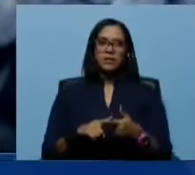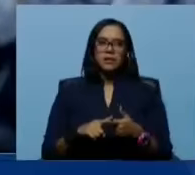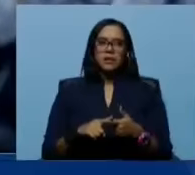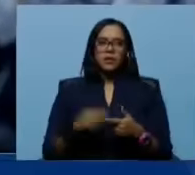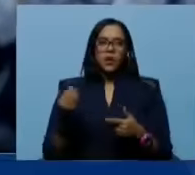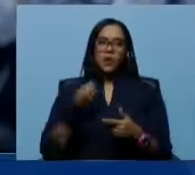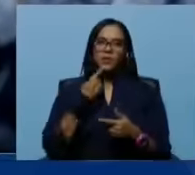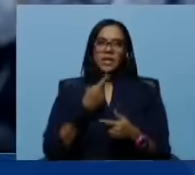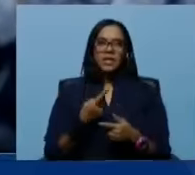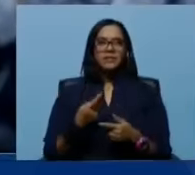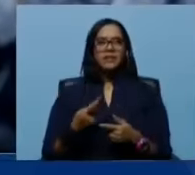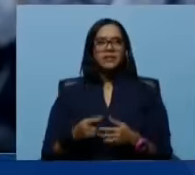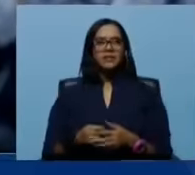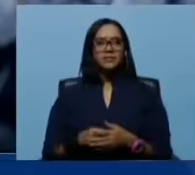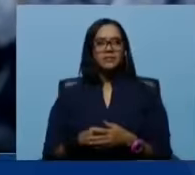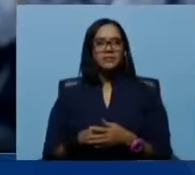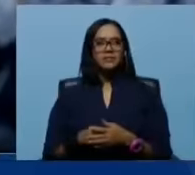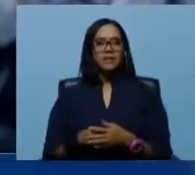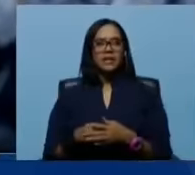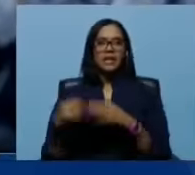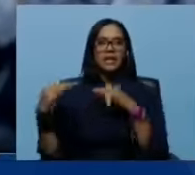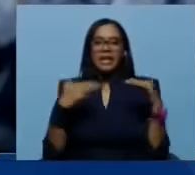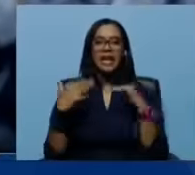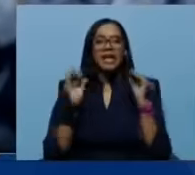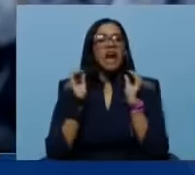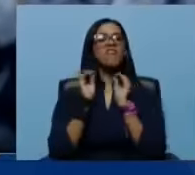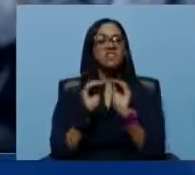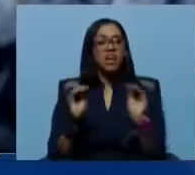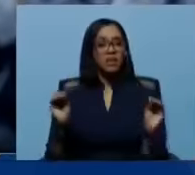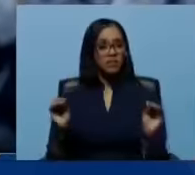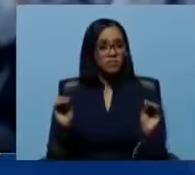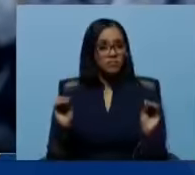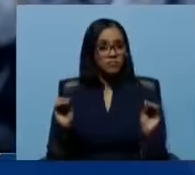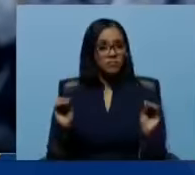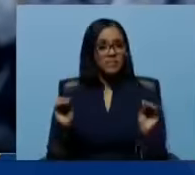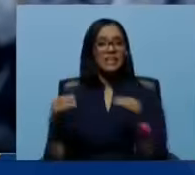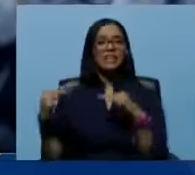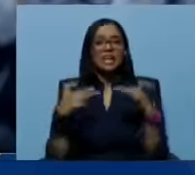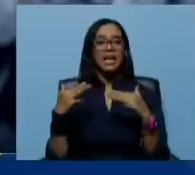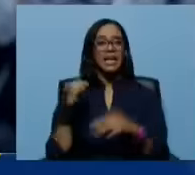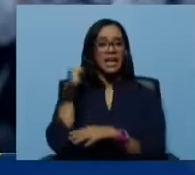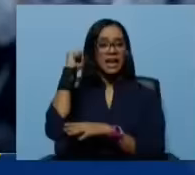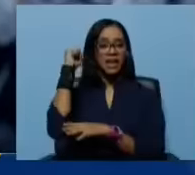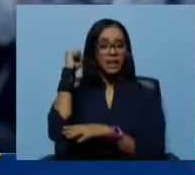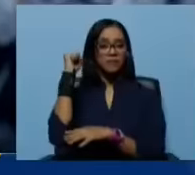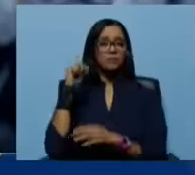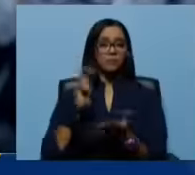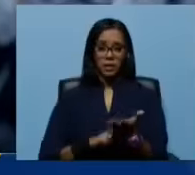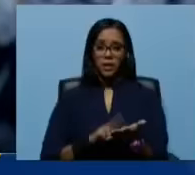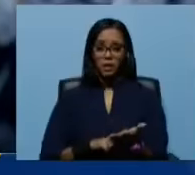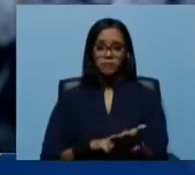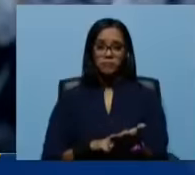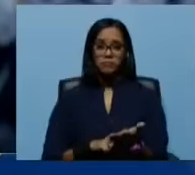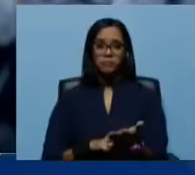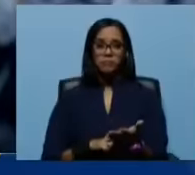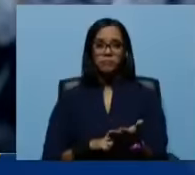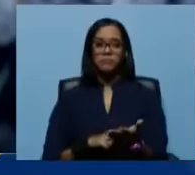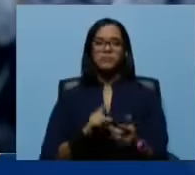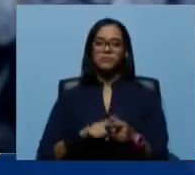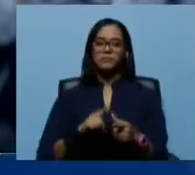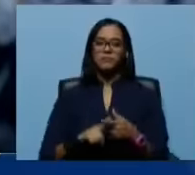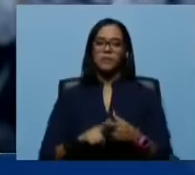como se dice, guerra avisada, guerra ganada, ¿verdad?